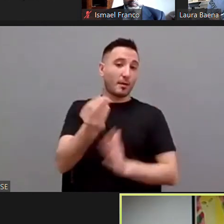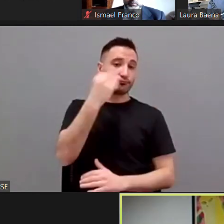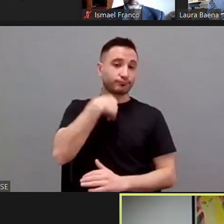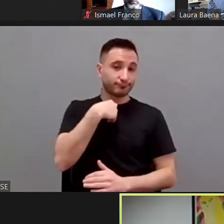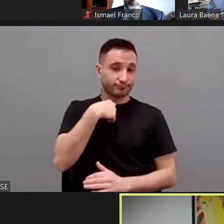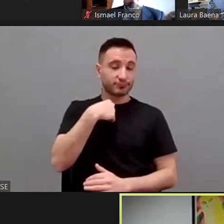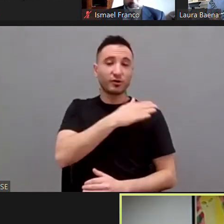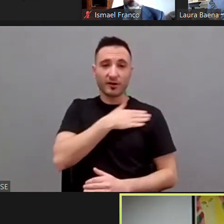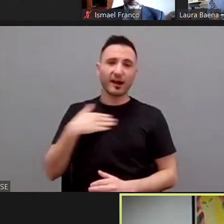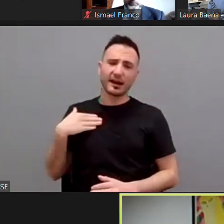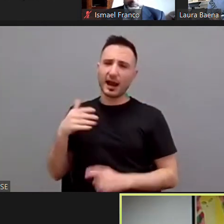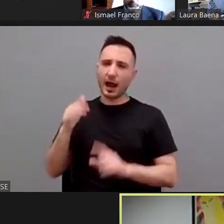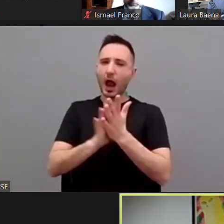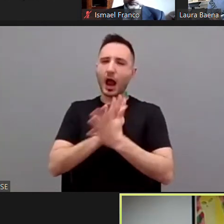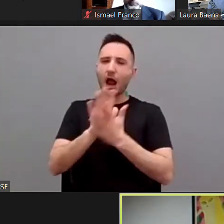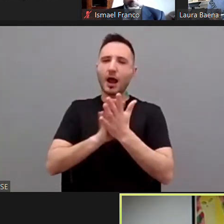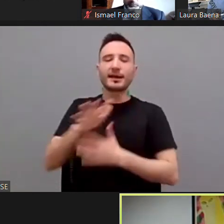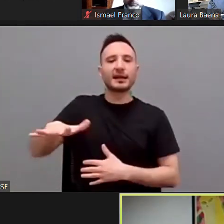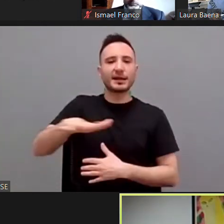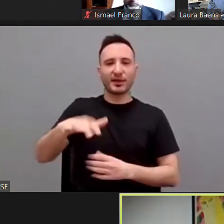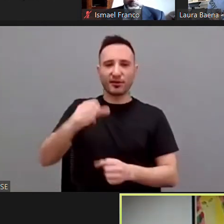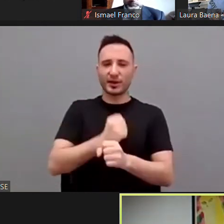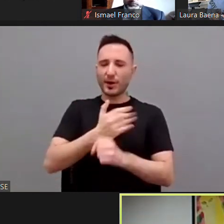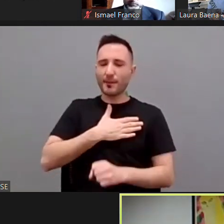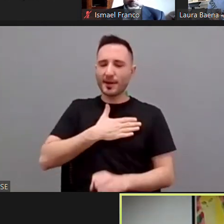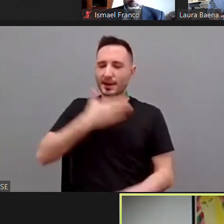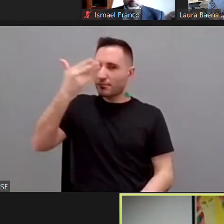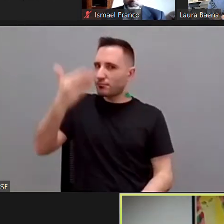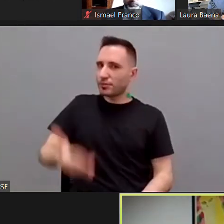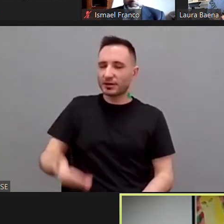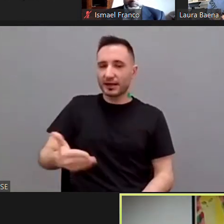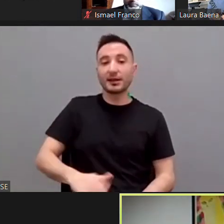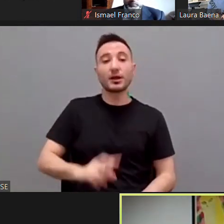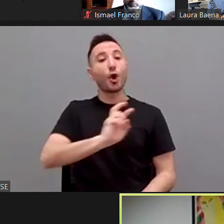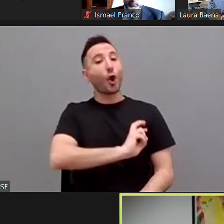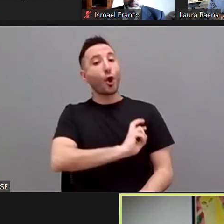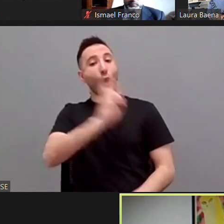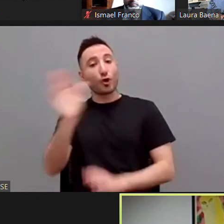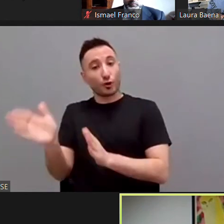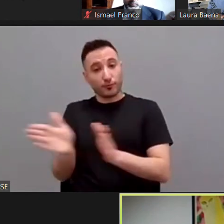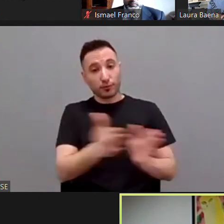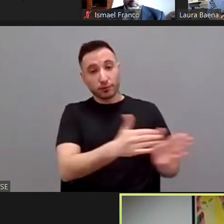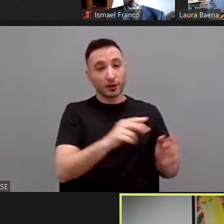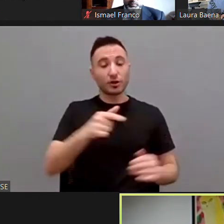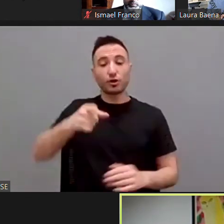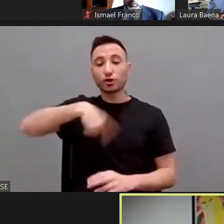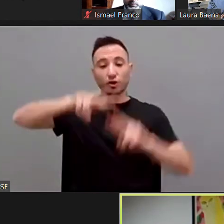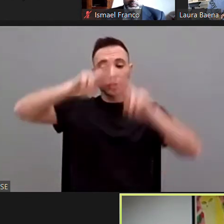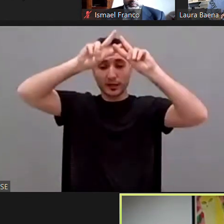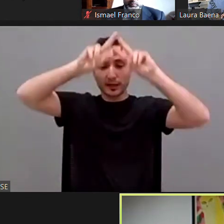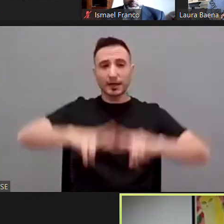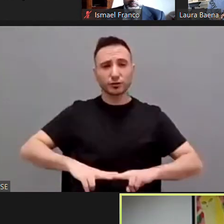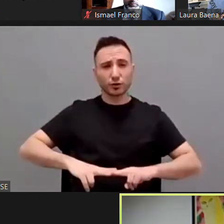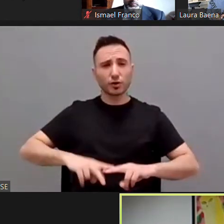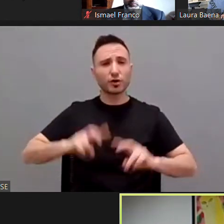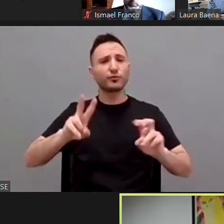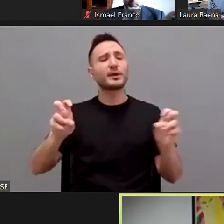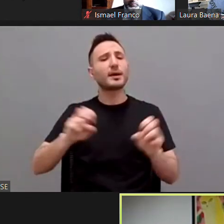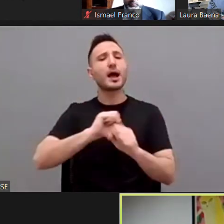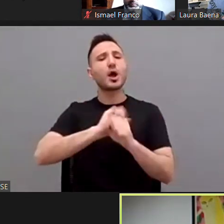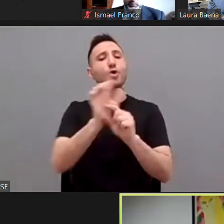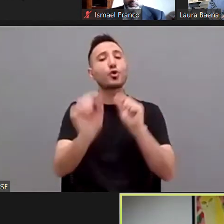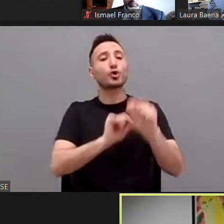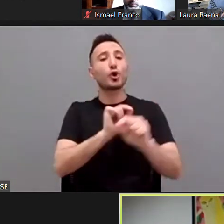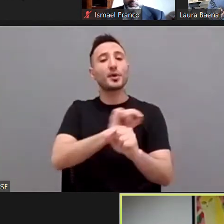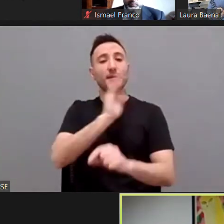trabajo es importante. Y luego la otra cuestión es, nosotros hicimos un estudio sobre el impacto del COVID en